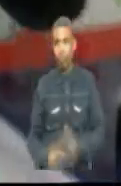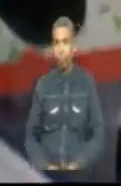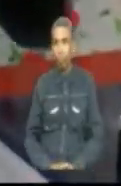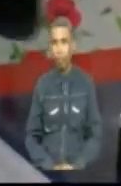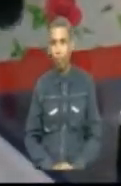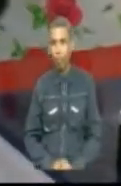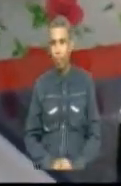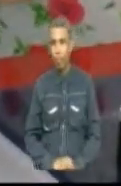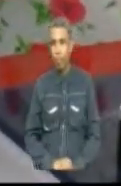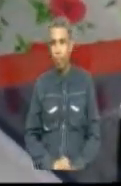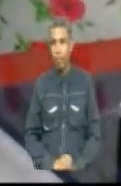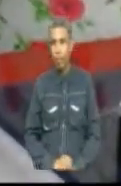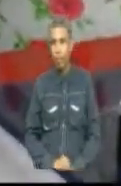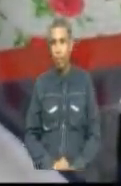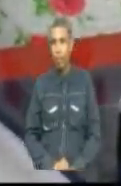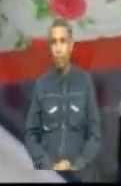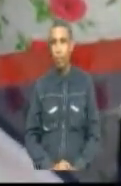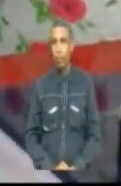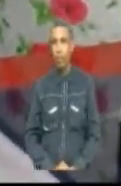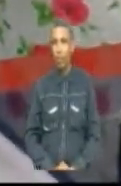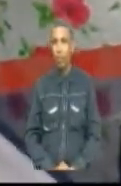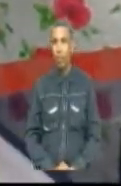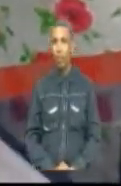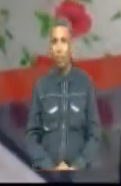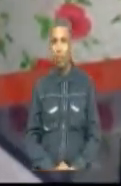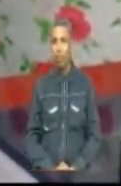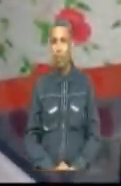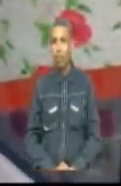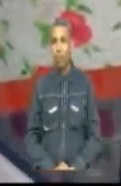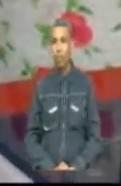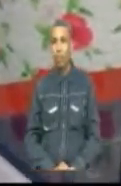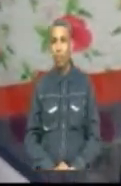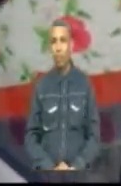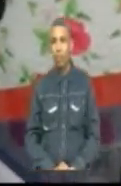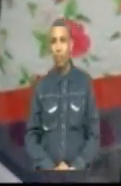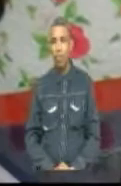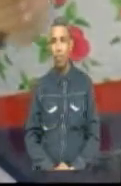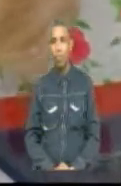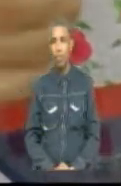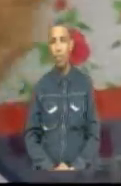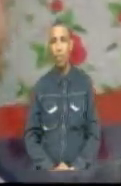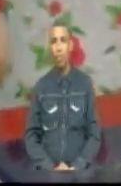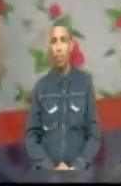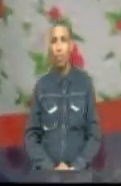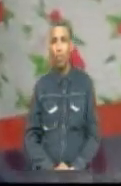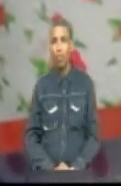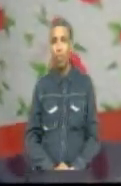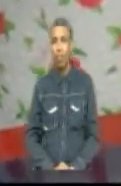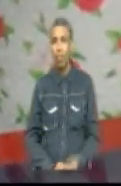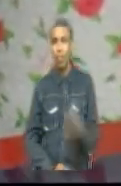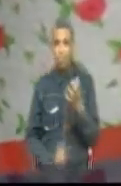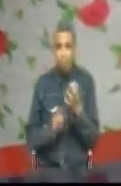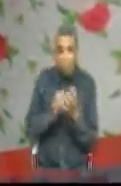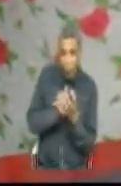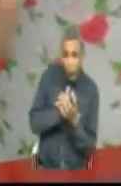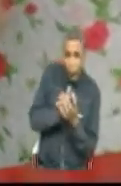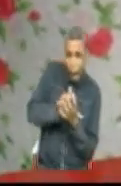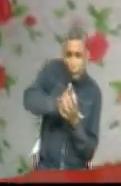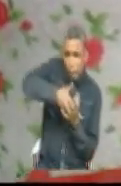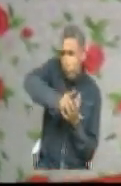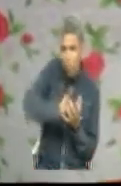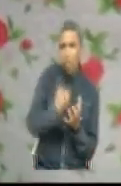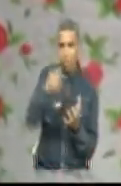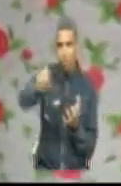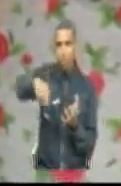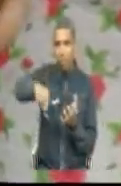y así para no desperdiciar cebolla solamente voy a retirar esto normalmente las personas siempre me quitan todo el centro no aquí solamente a montar